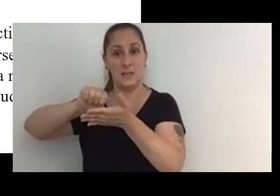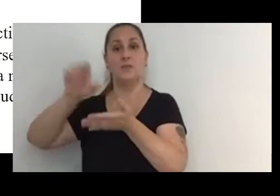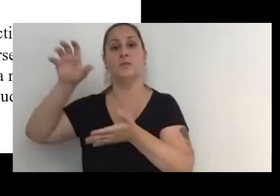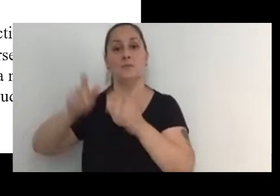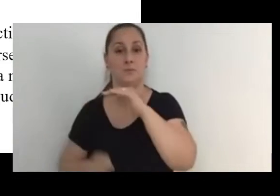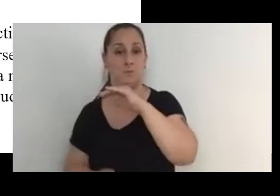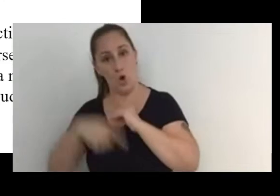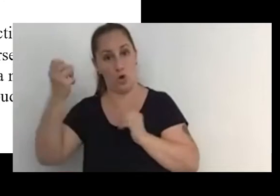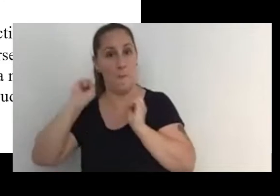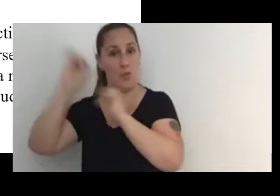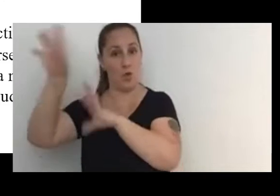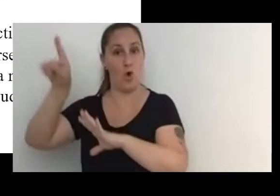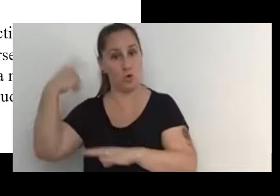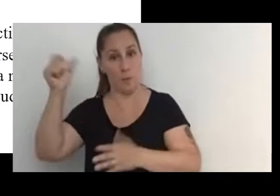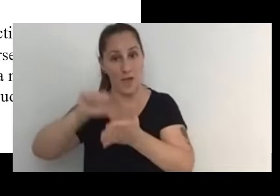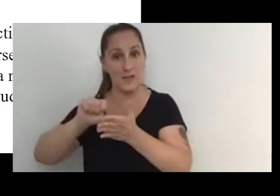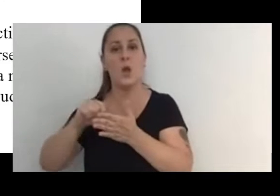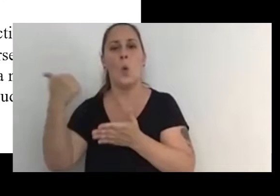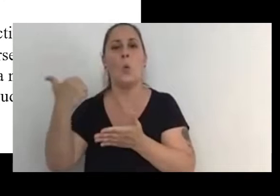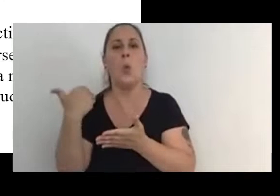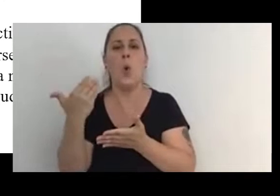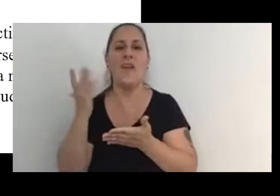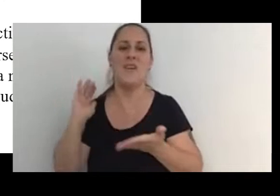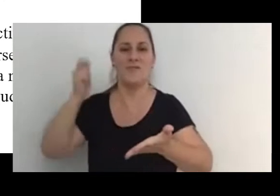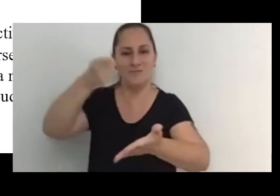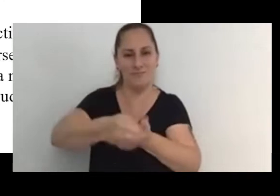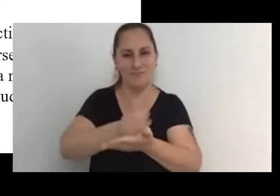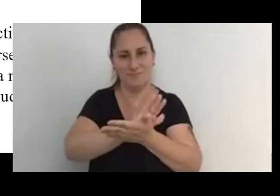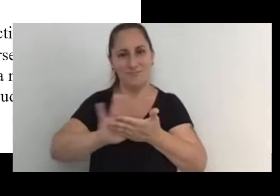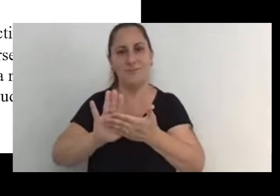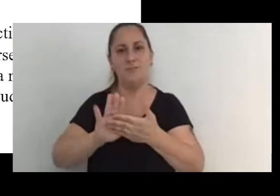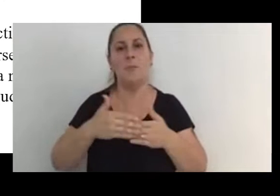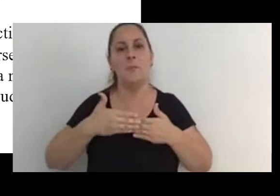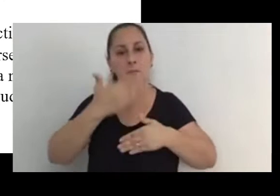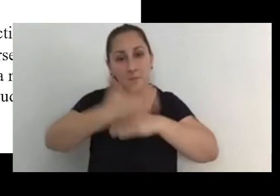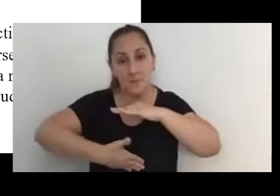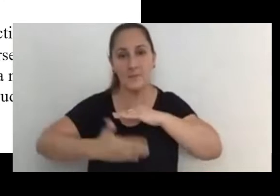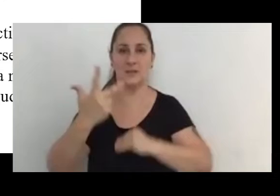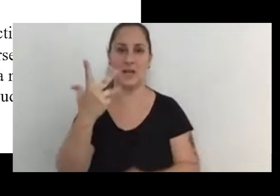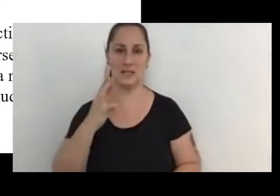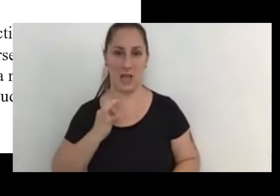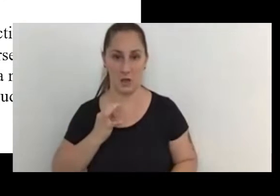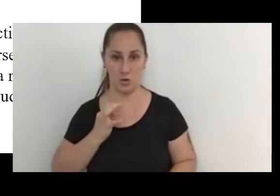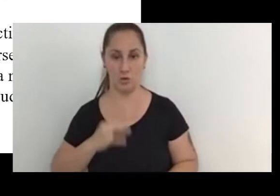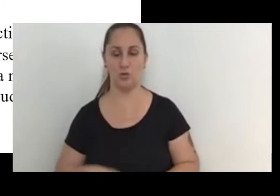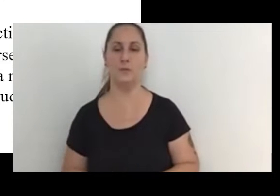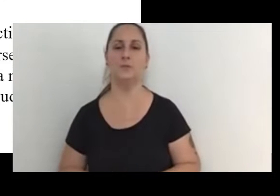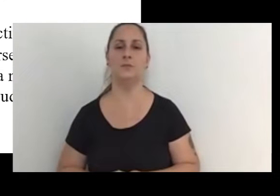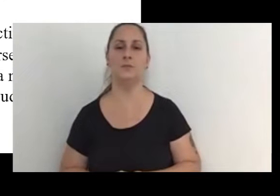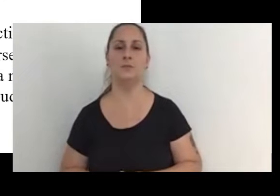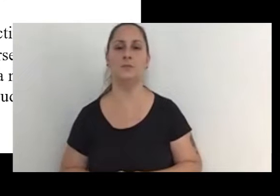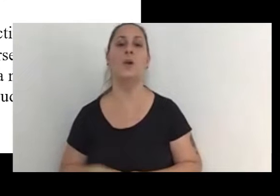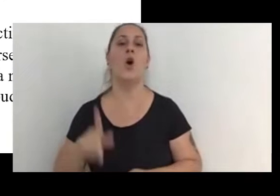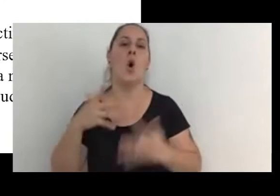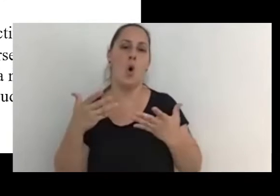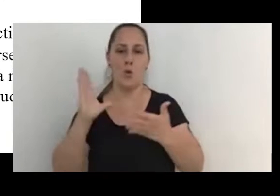económica, van a poder amortizarlos hasta en 3 años. Por supuesto que esta amortización no es